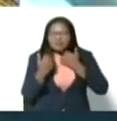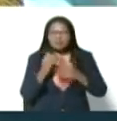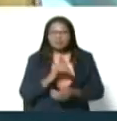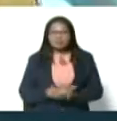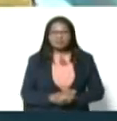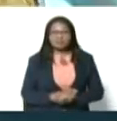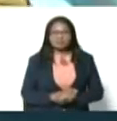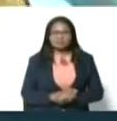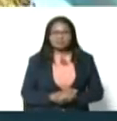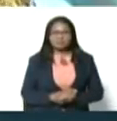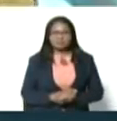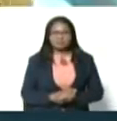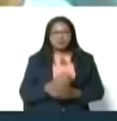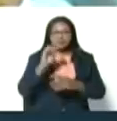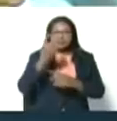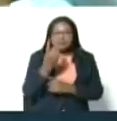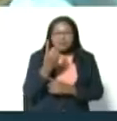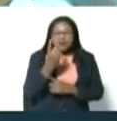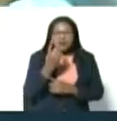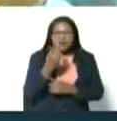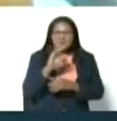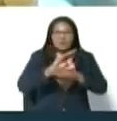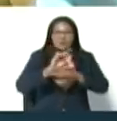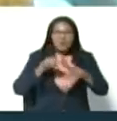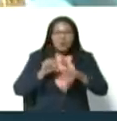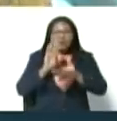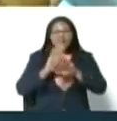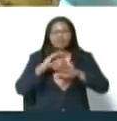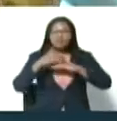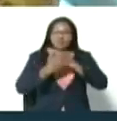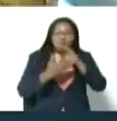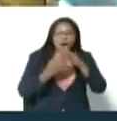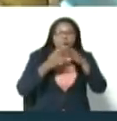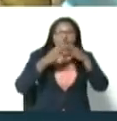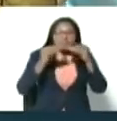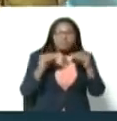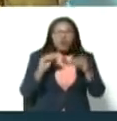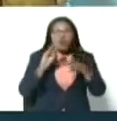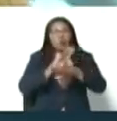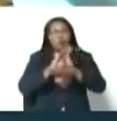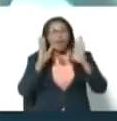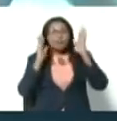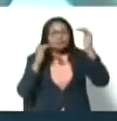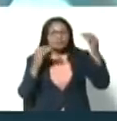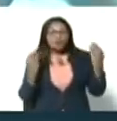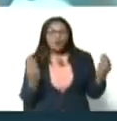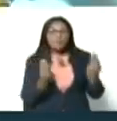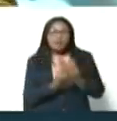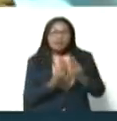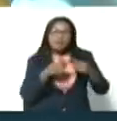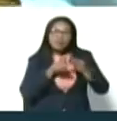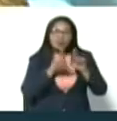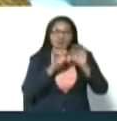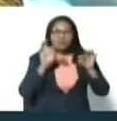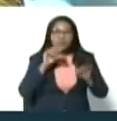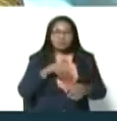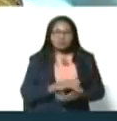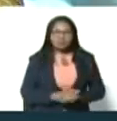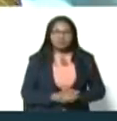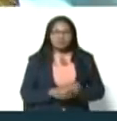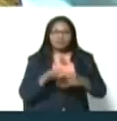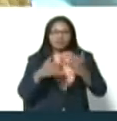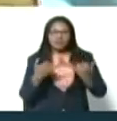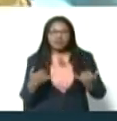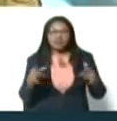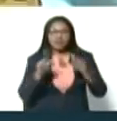¿verdad? Y lo primerito, ellos son los que curan a todo el mundo, ellos son los que acompañan en el momento,